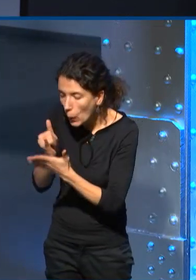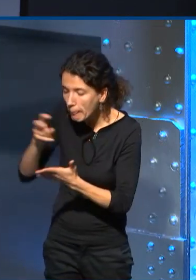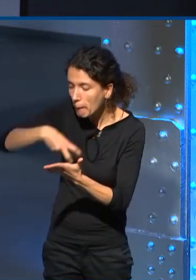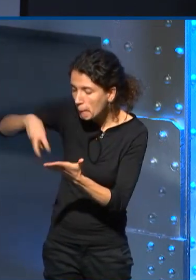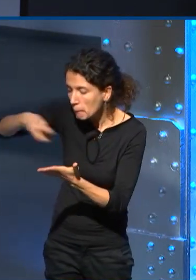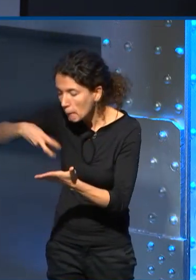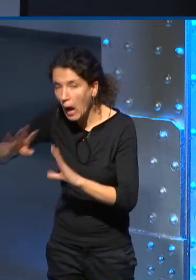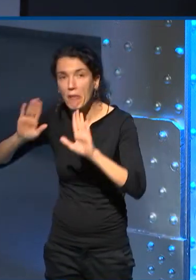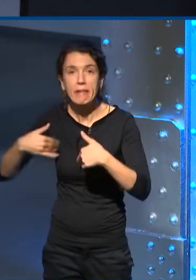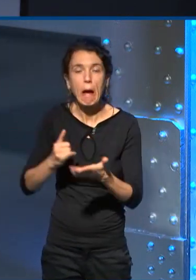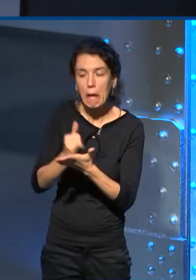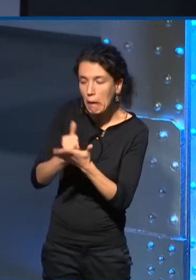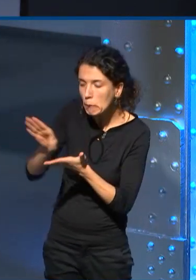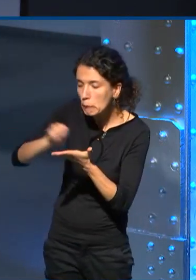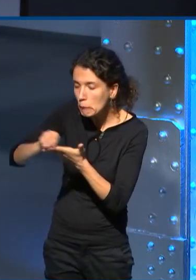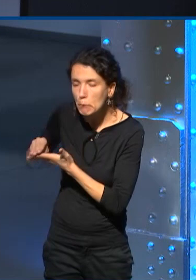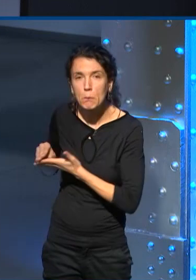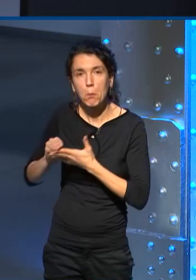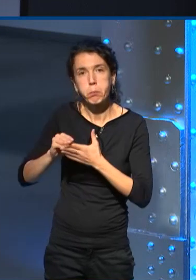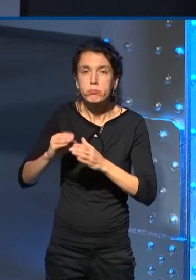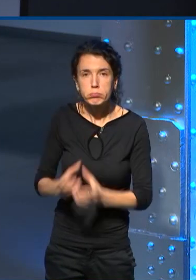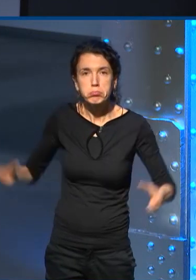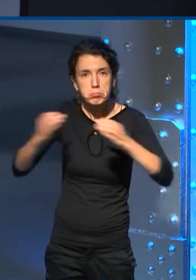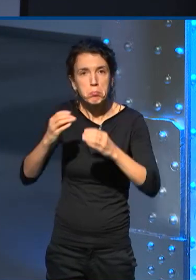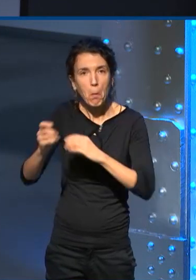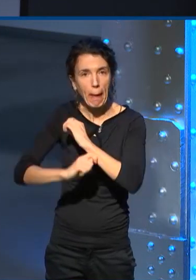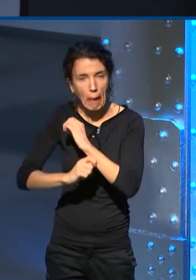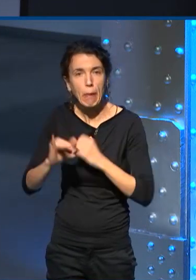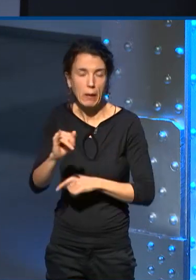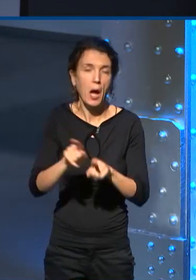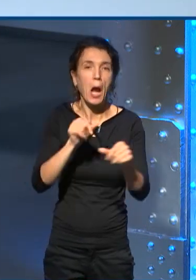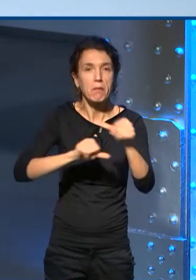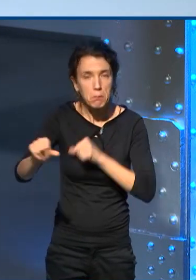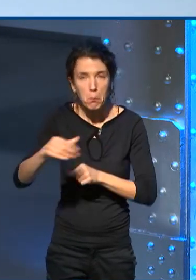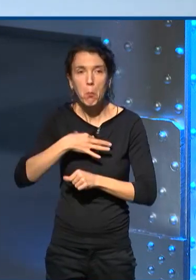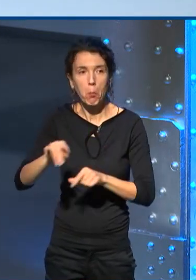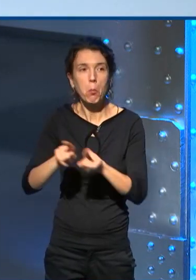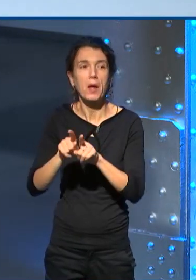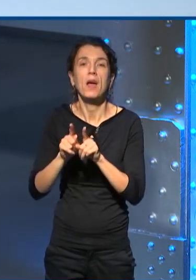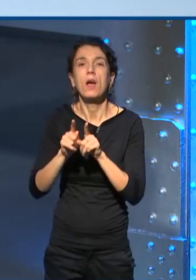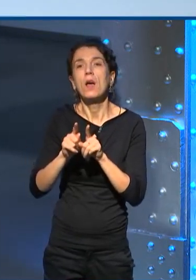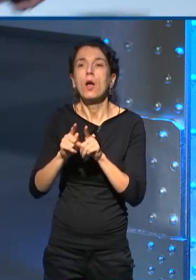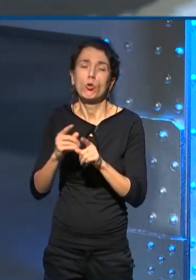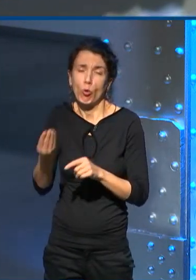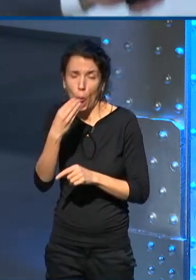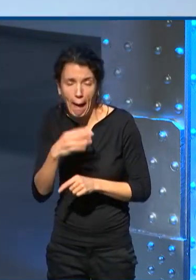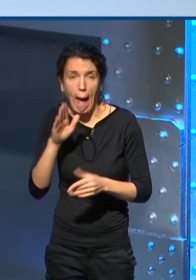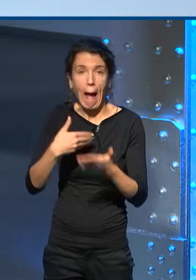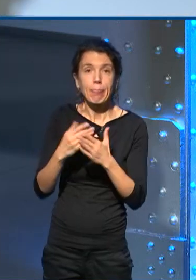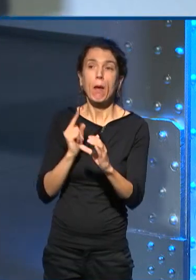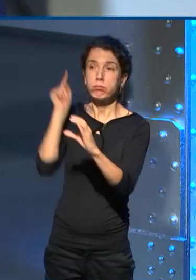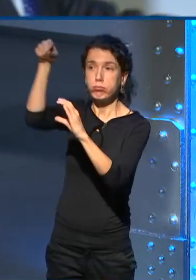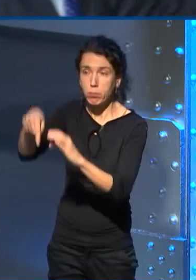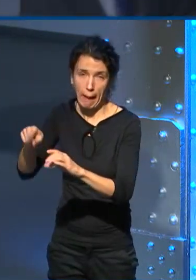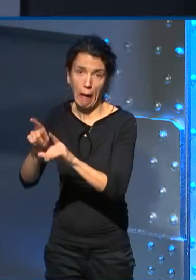al final consigue una cosecha, etcétera, etcétera, y con eso puede esperar los tropecientos días que tardarían en recogerle. En la Estación Internacional